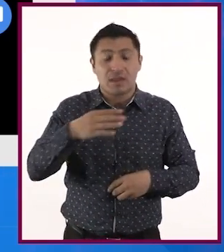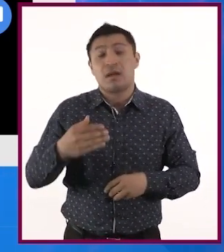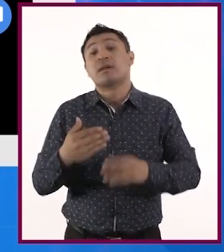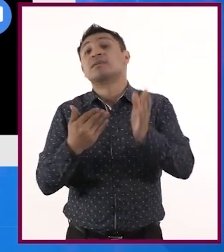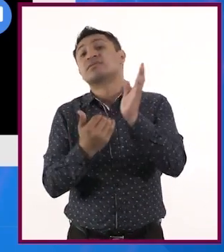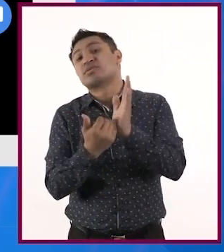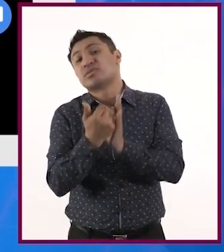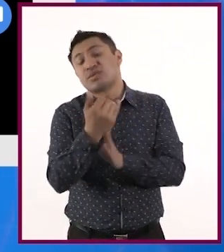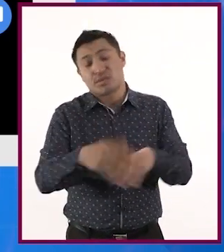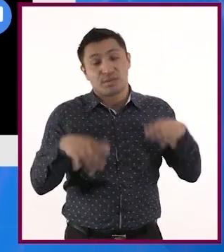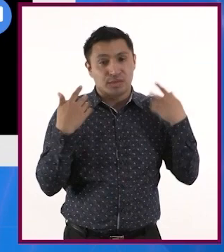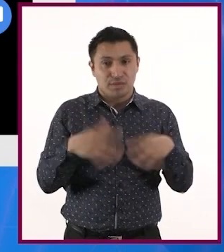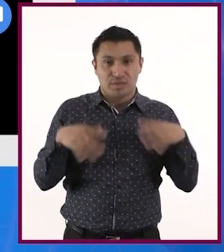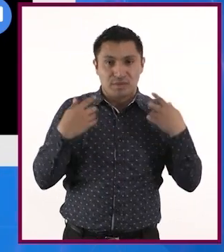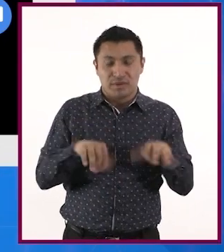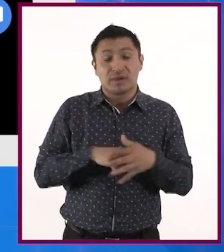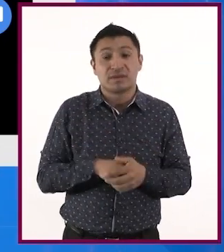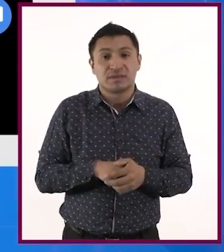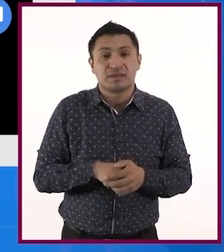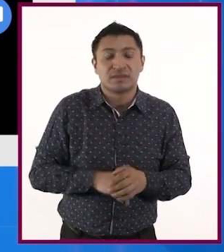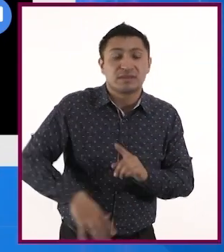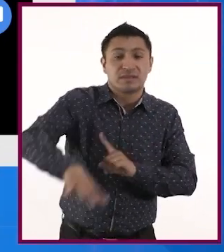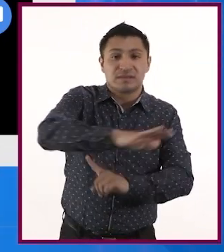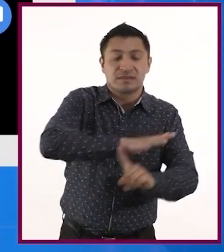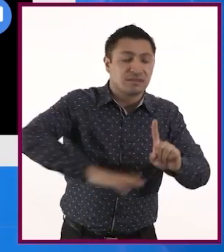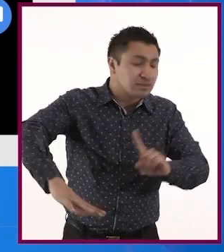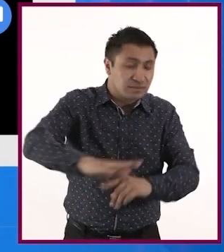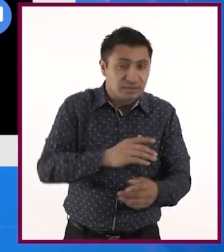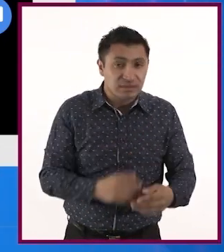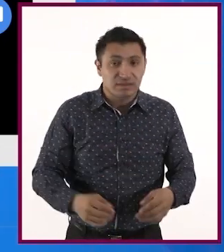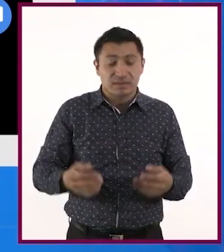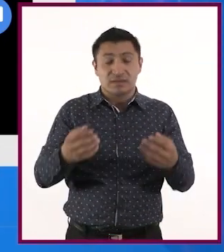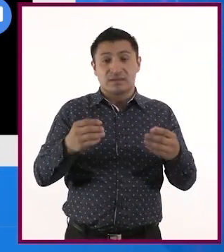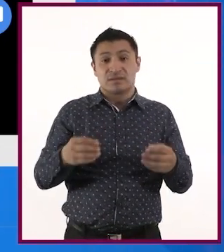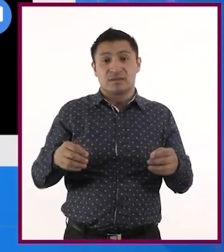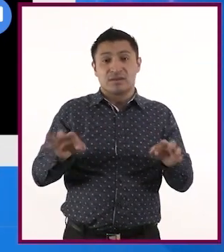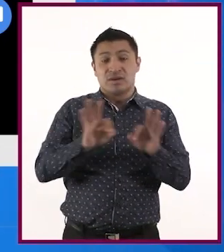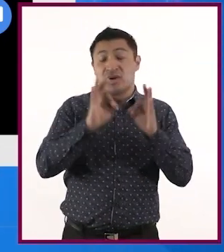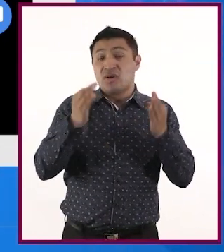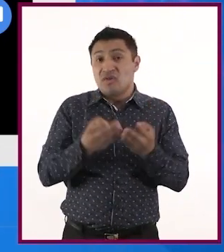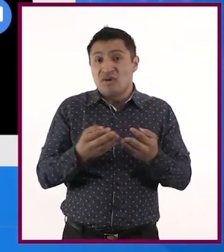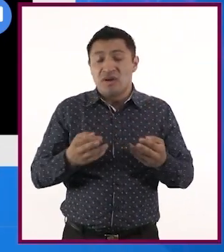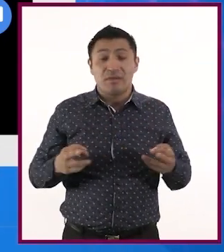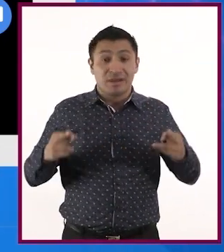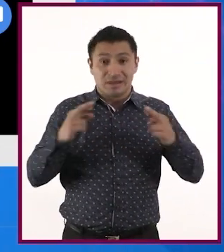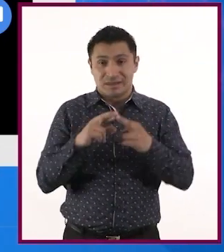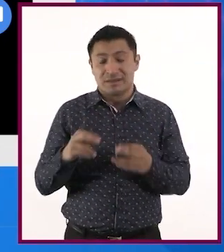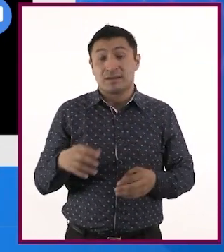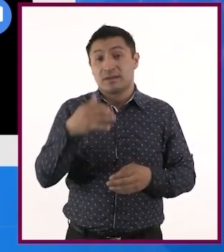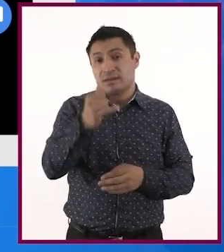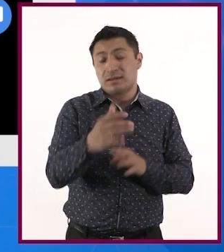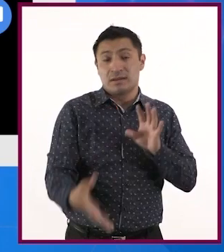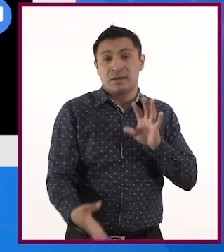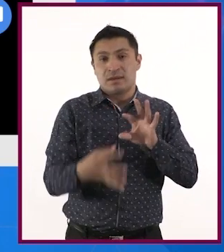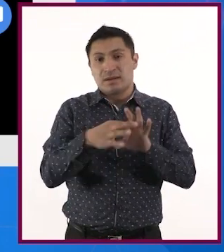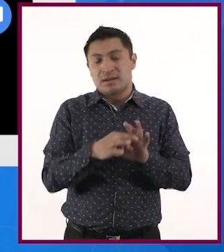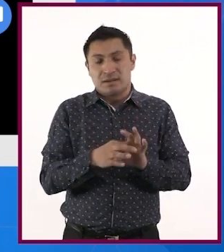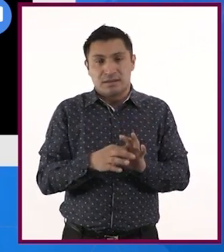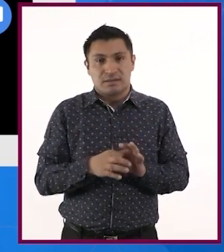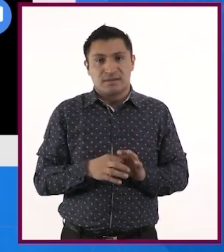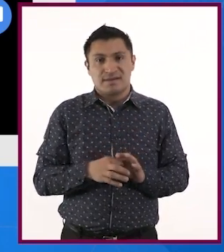crecimiento en particular en torno a los procesos curativos, ¿sí? Y la relación